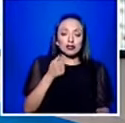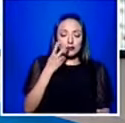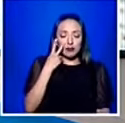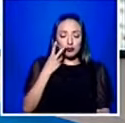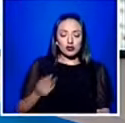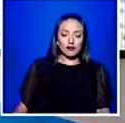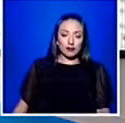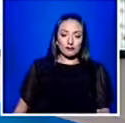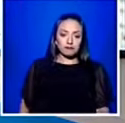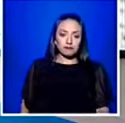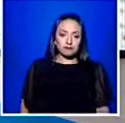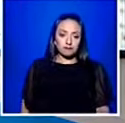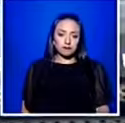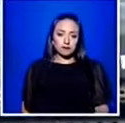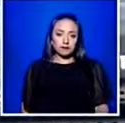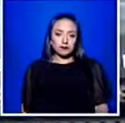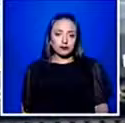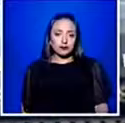Hernán Higuera.